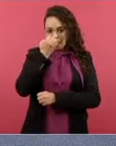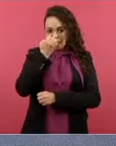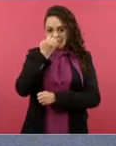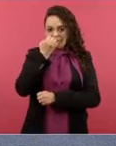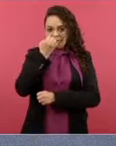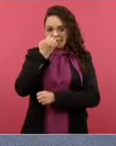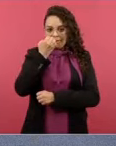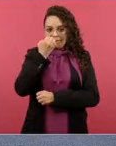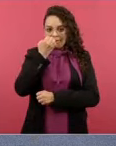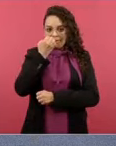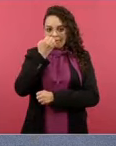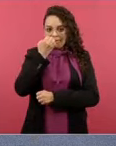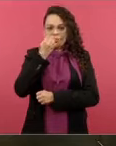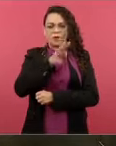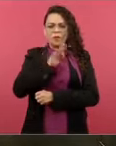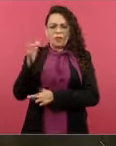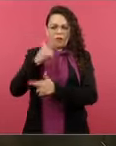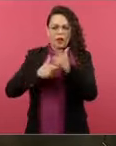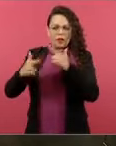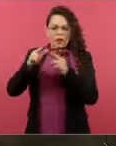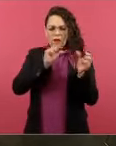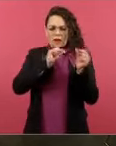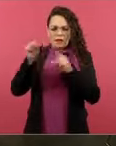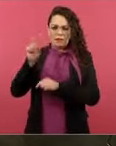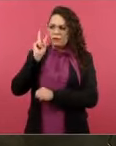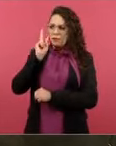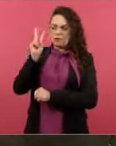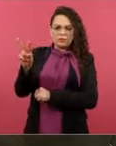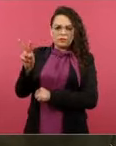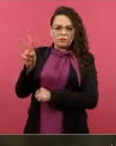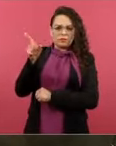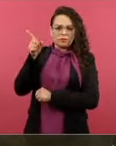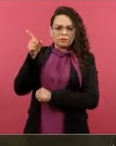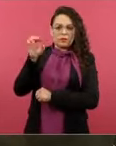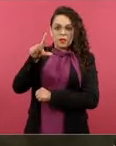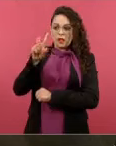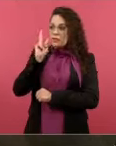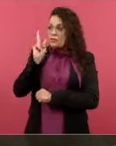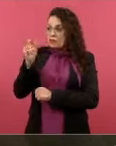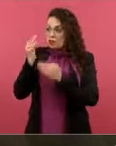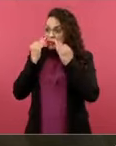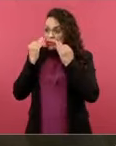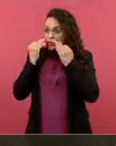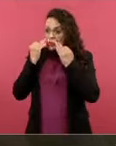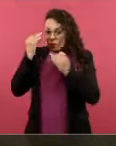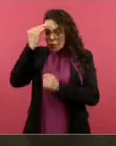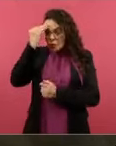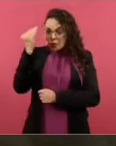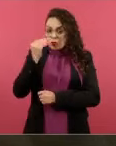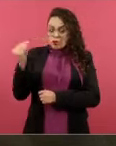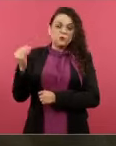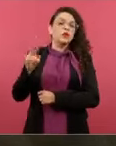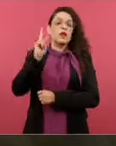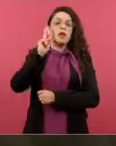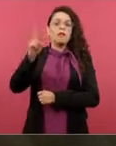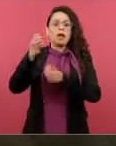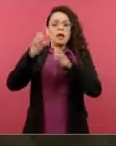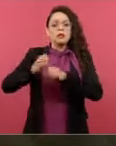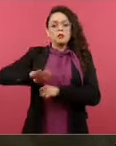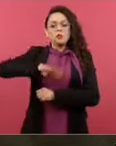regresar la anterior, nada más para que vean la tragedia de la que es testigo. Bueno, encuentra unas ovejas